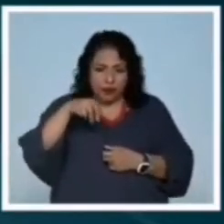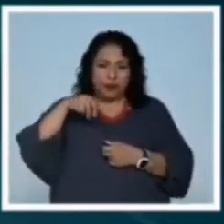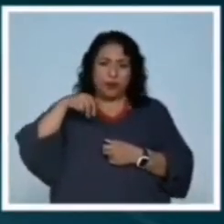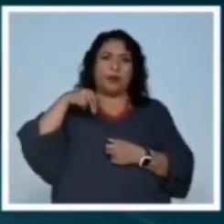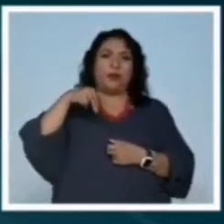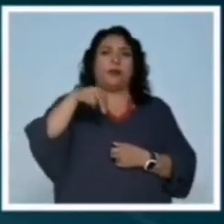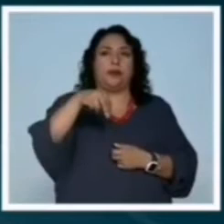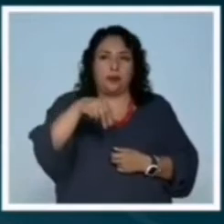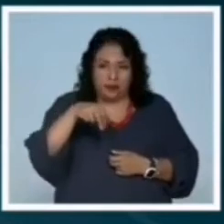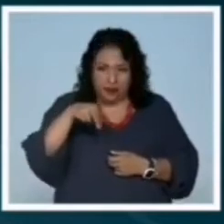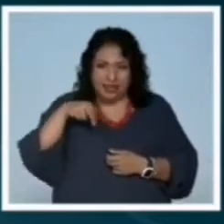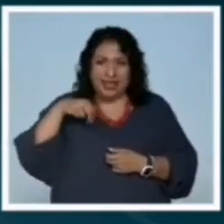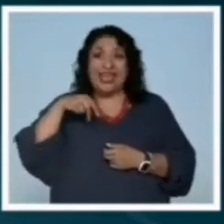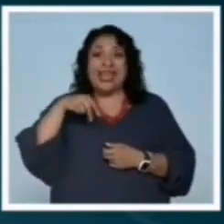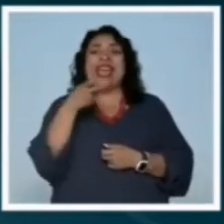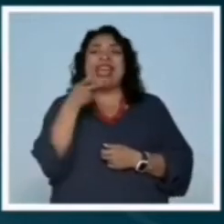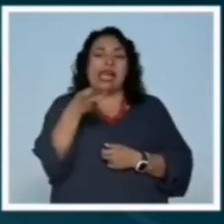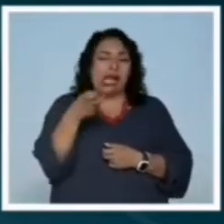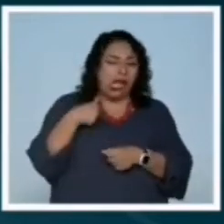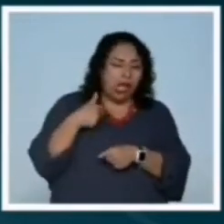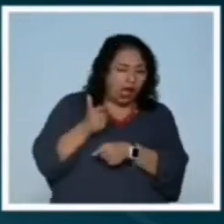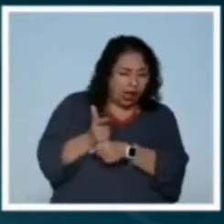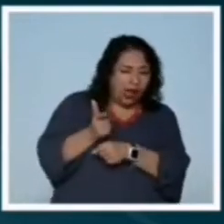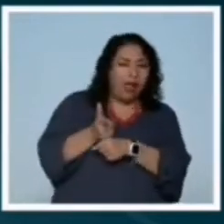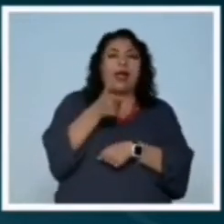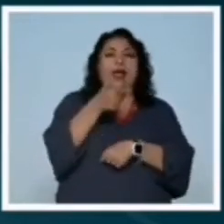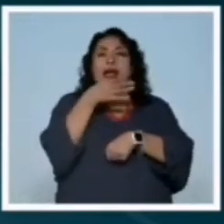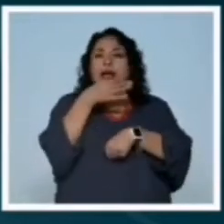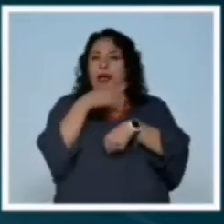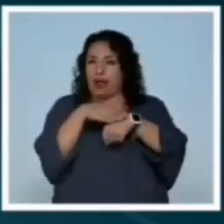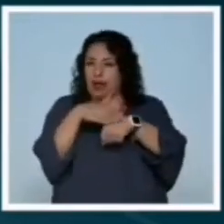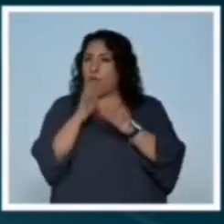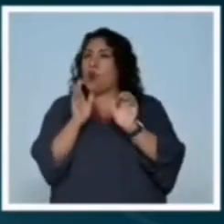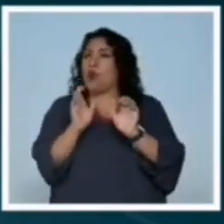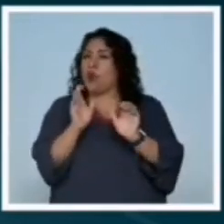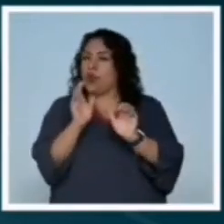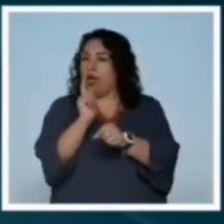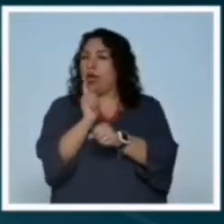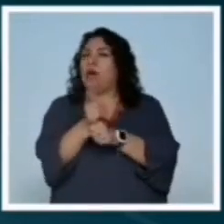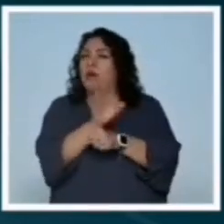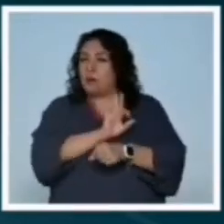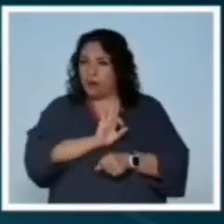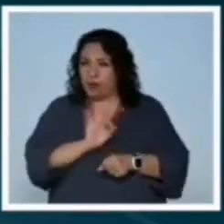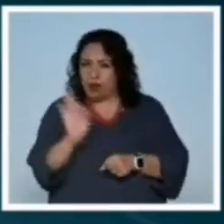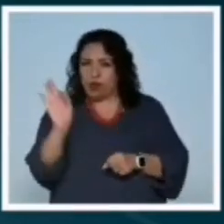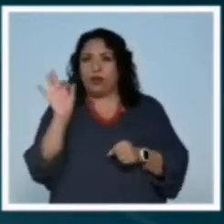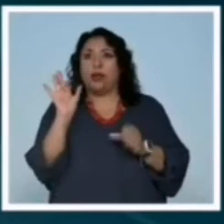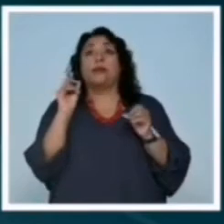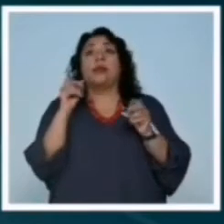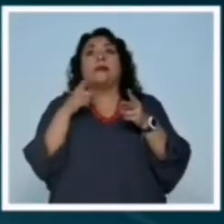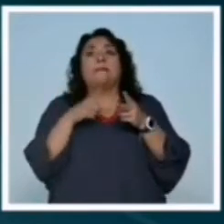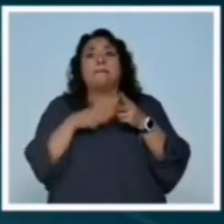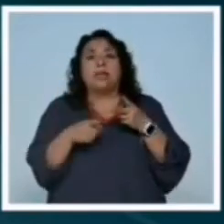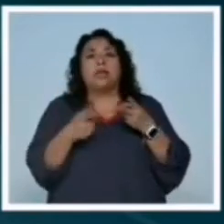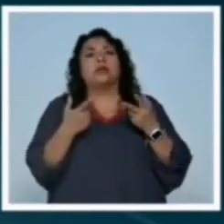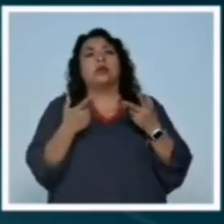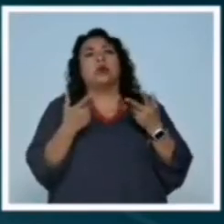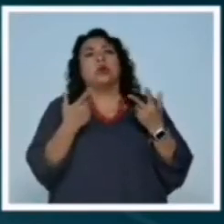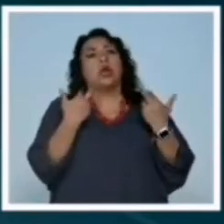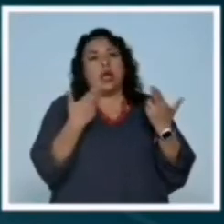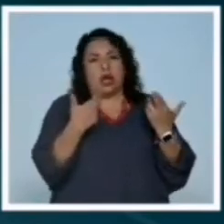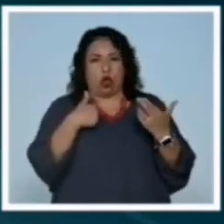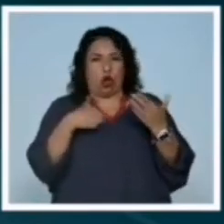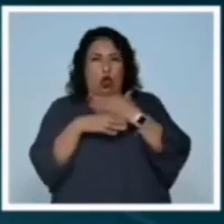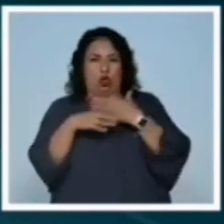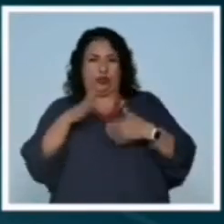regresar justo de desazón estas señales de alerta que podemos identificar que empiezan a regalar sus